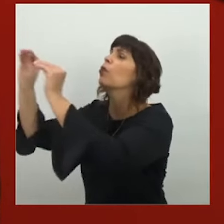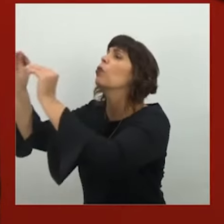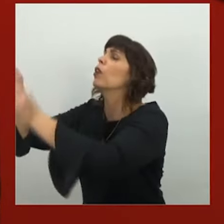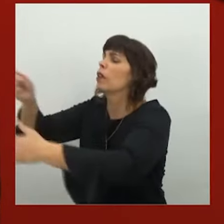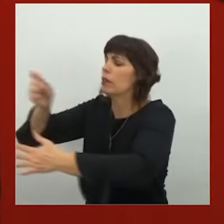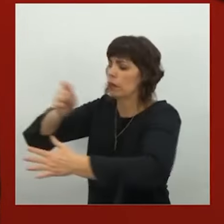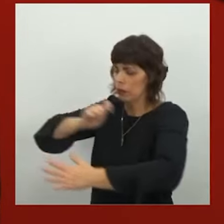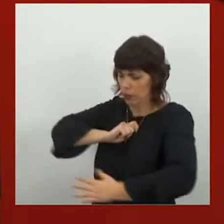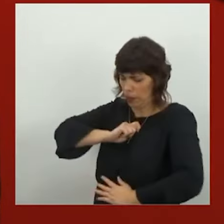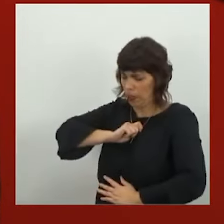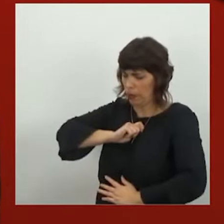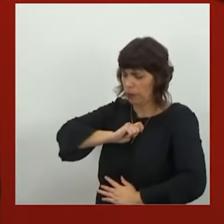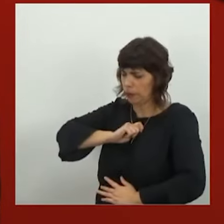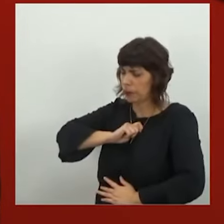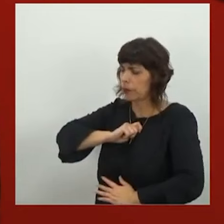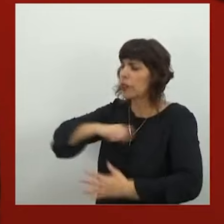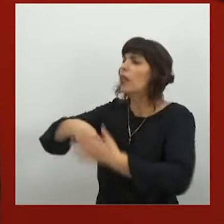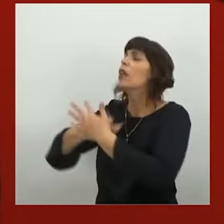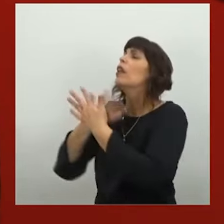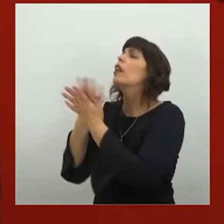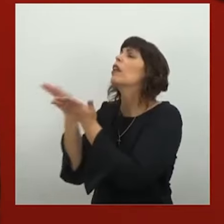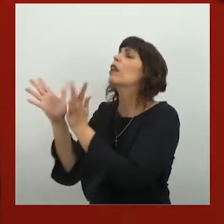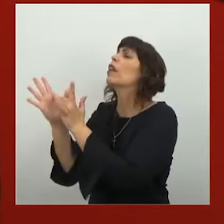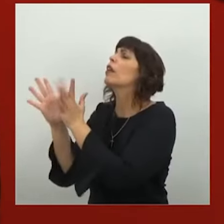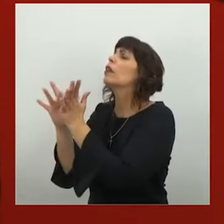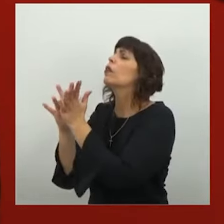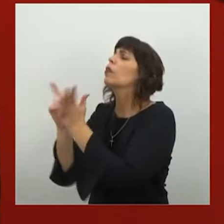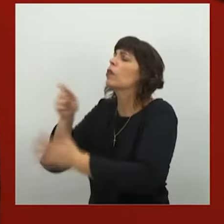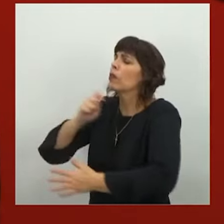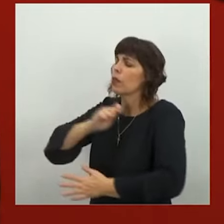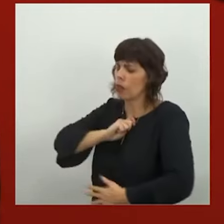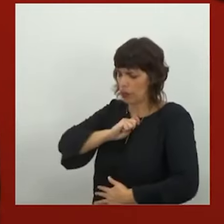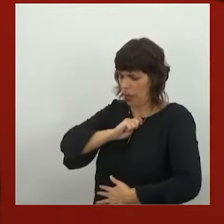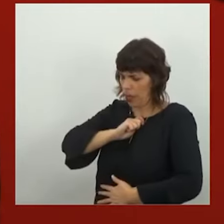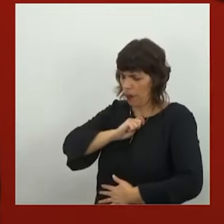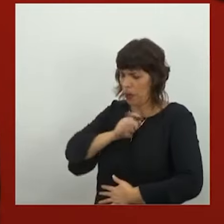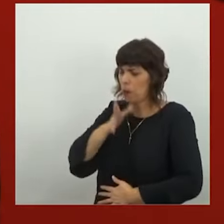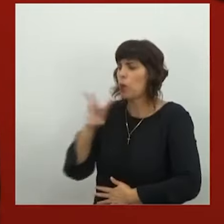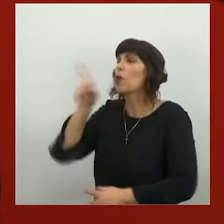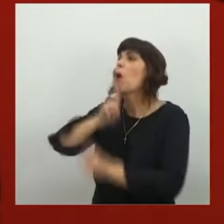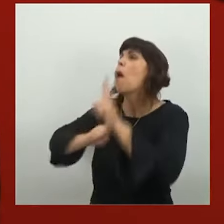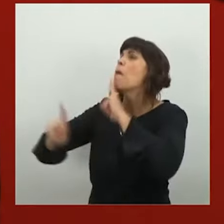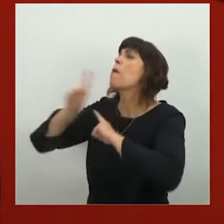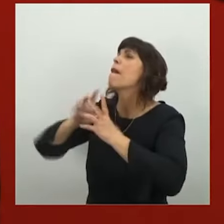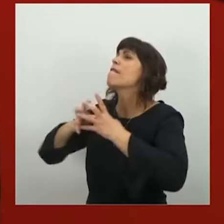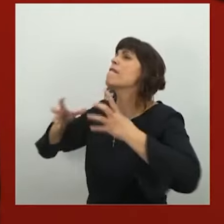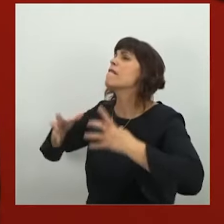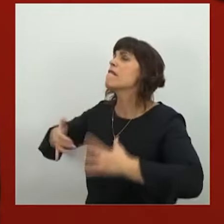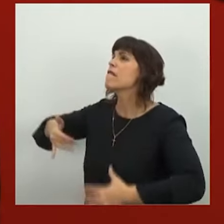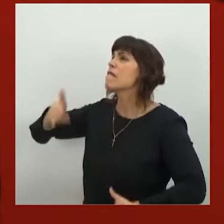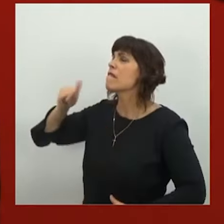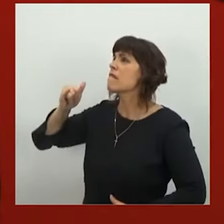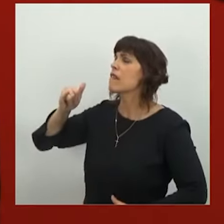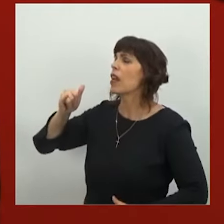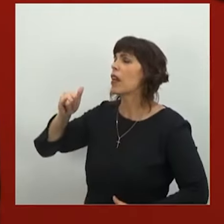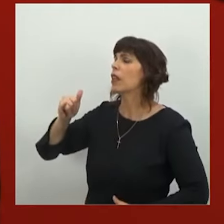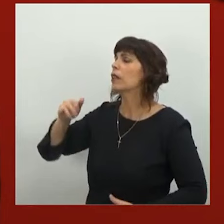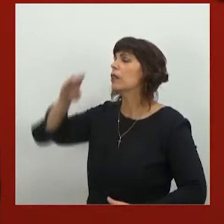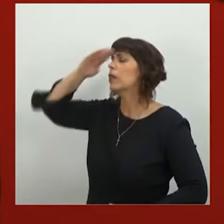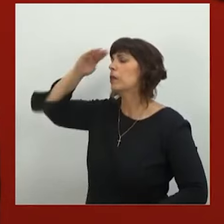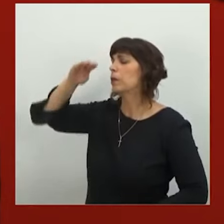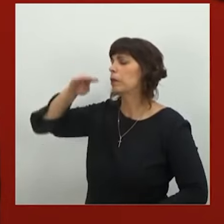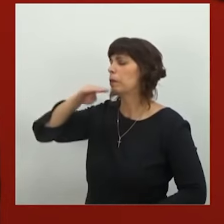la gracia de Jesucristo para ese problema. Padre,